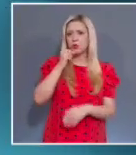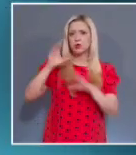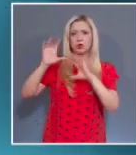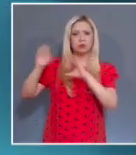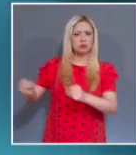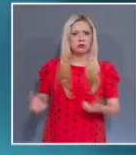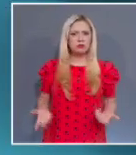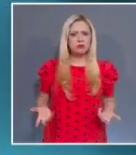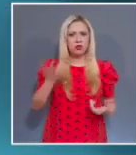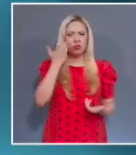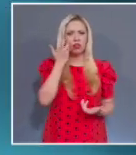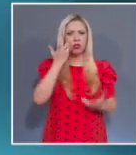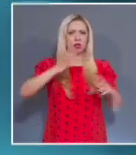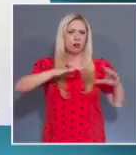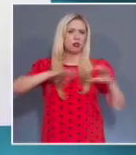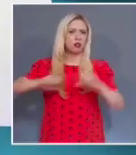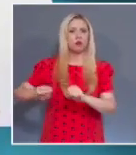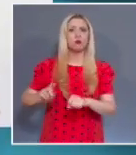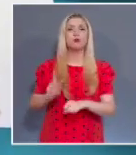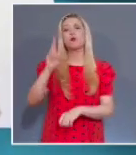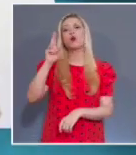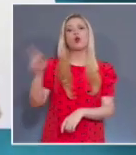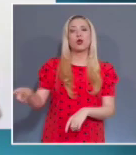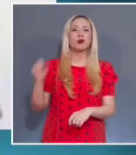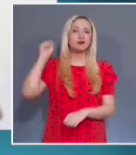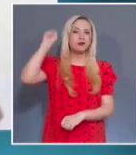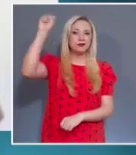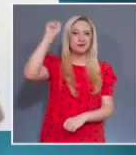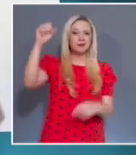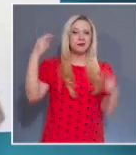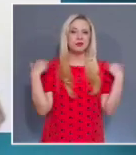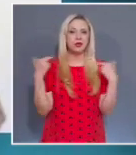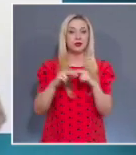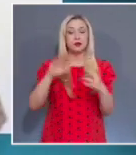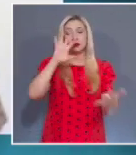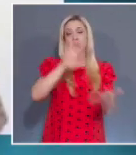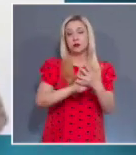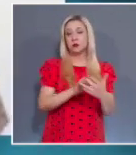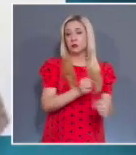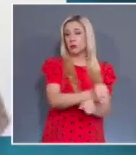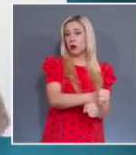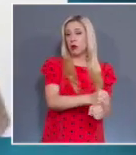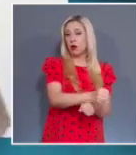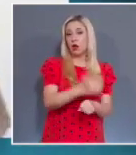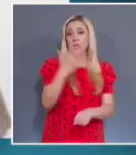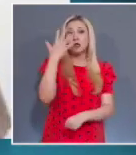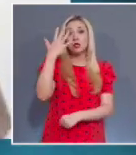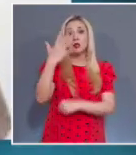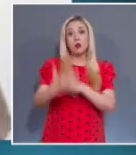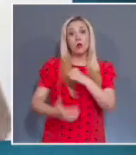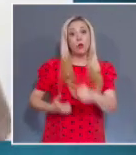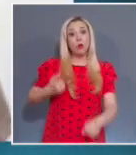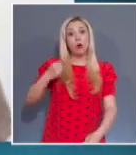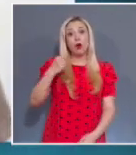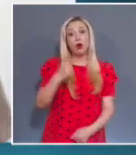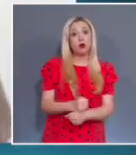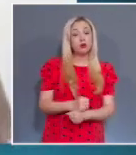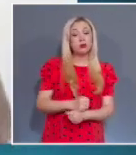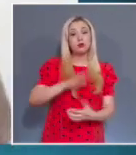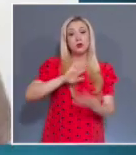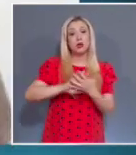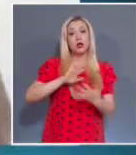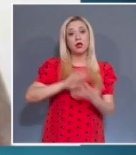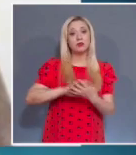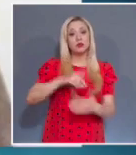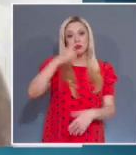de Trabajadores de la Educación. Fue encarcelado y torturado durante los 5 años en los que estuvo recluido en un penal de máxima seguridad